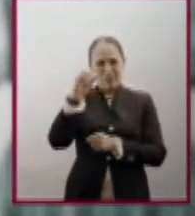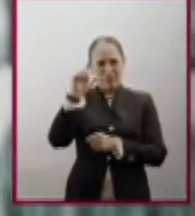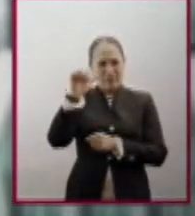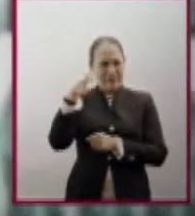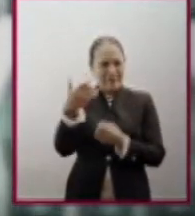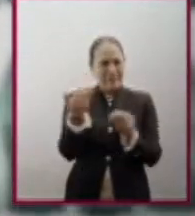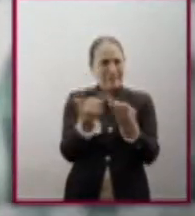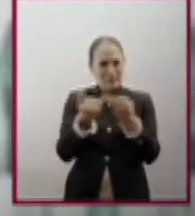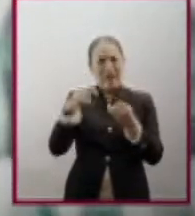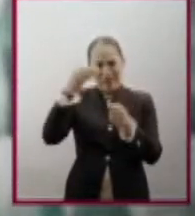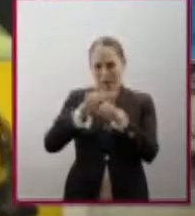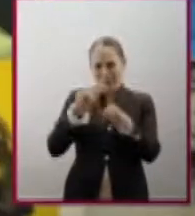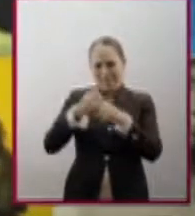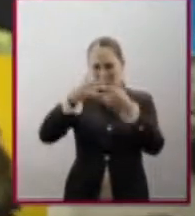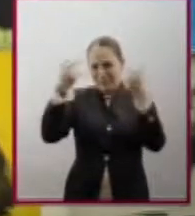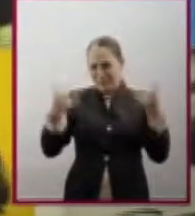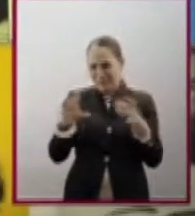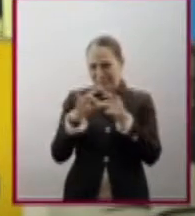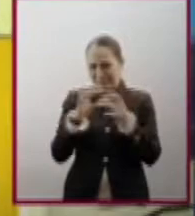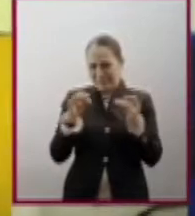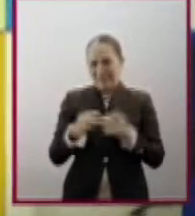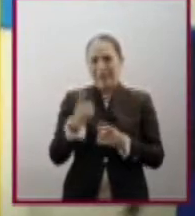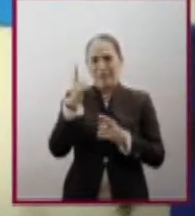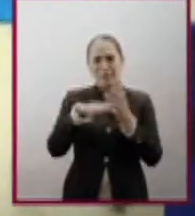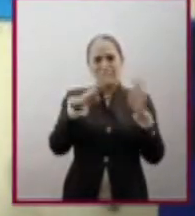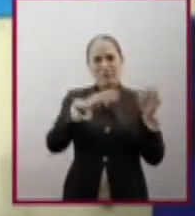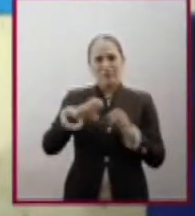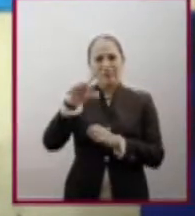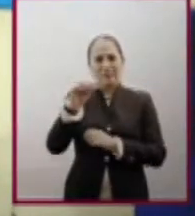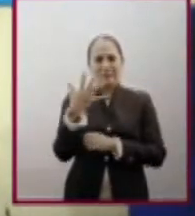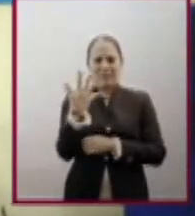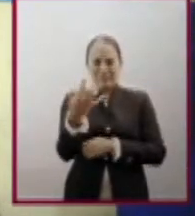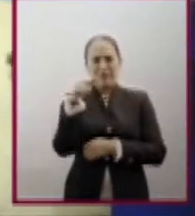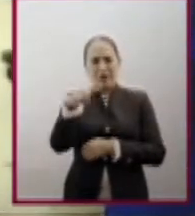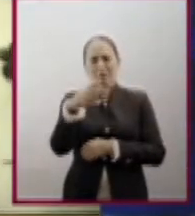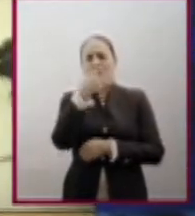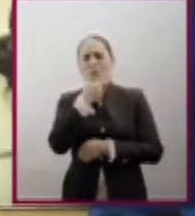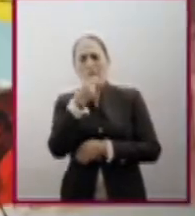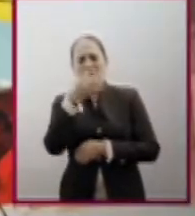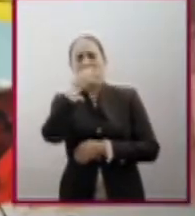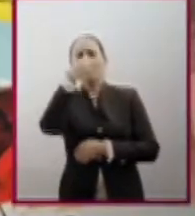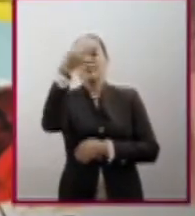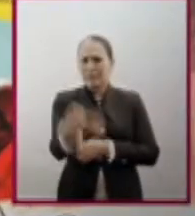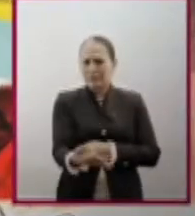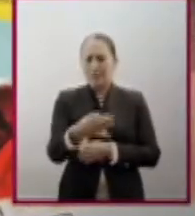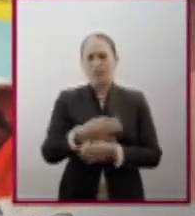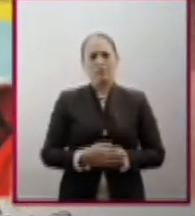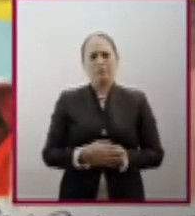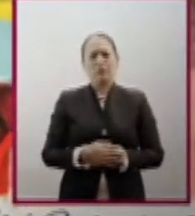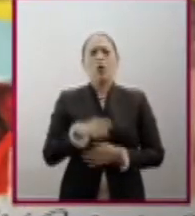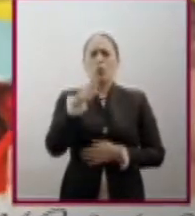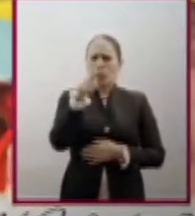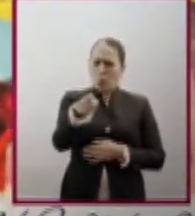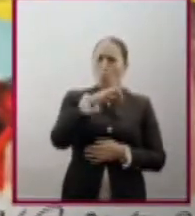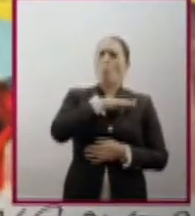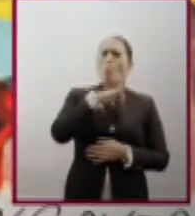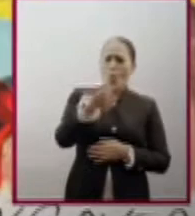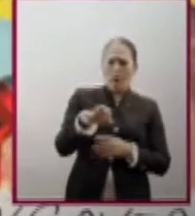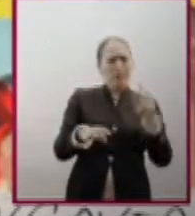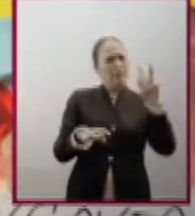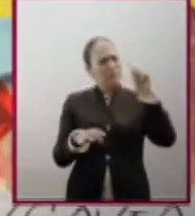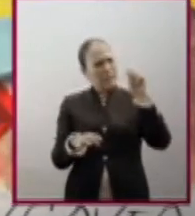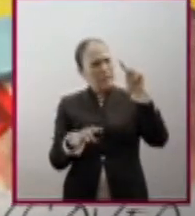historia estamos relatando. En 1975, Warhol declaró algo como esto. Tú puedes estar viendo